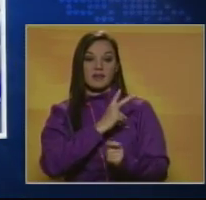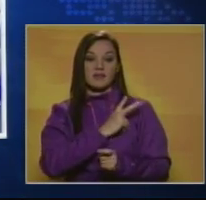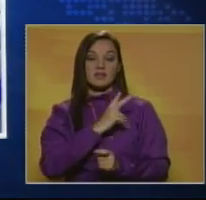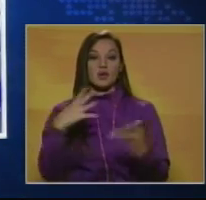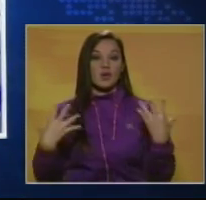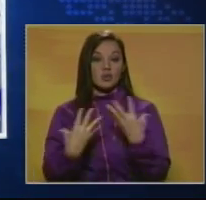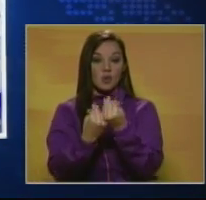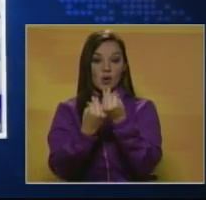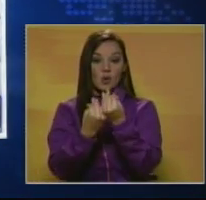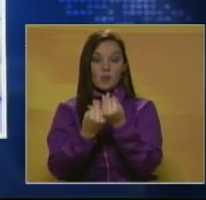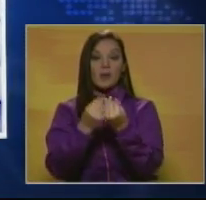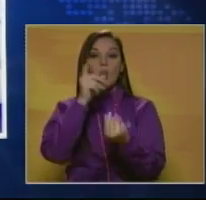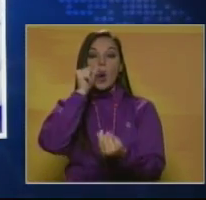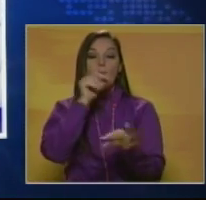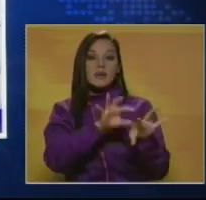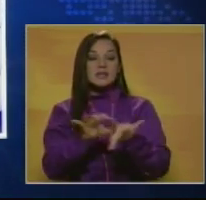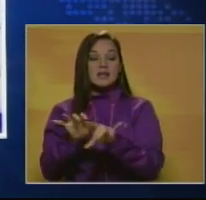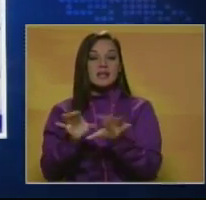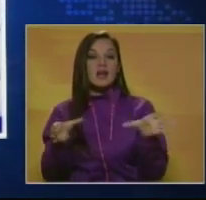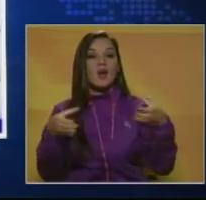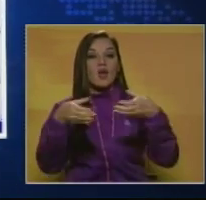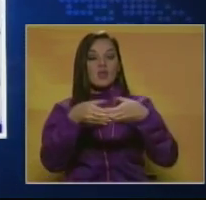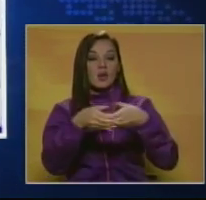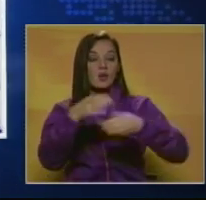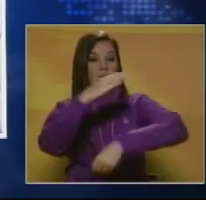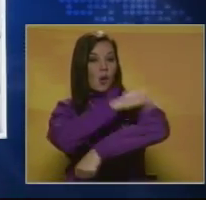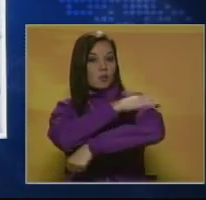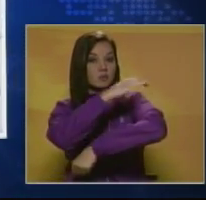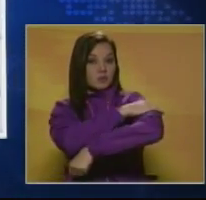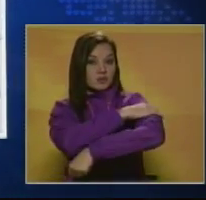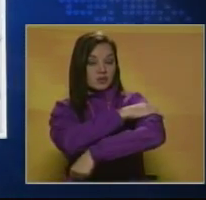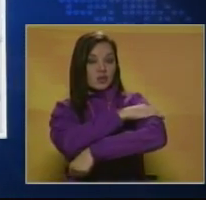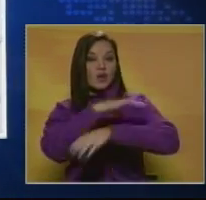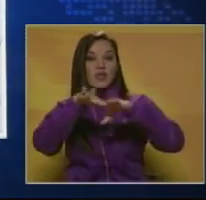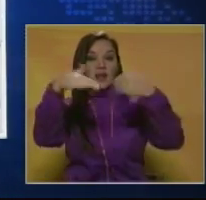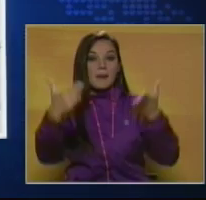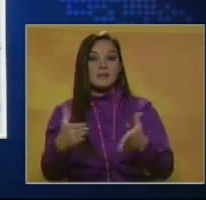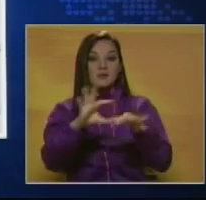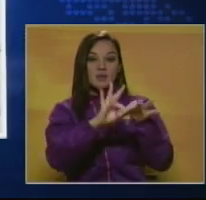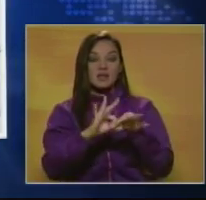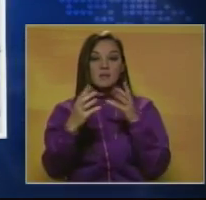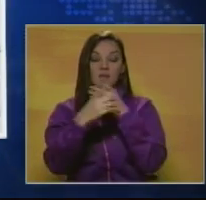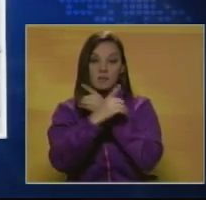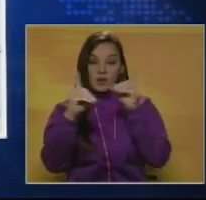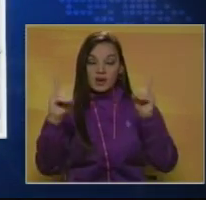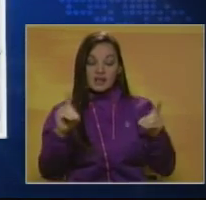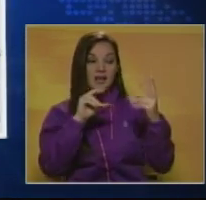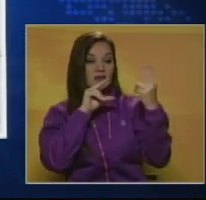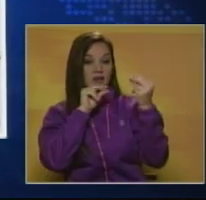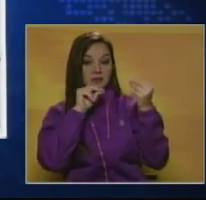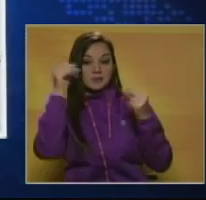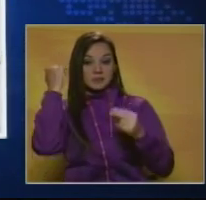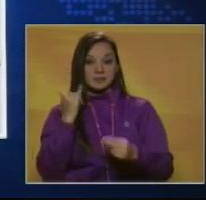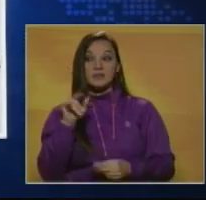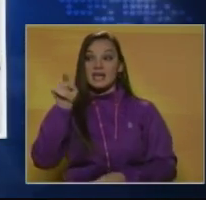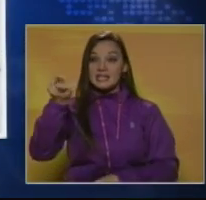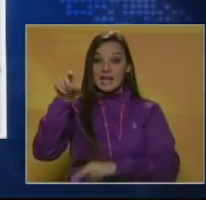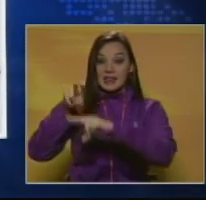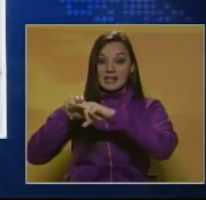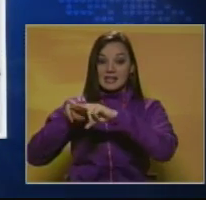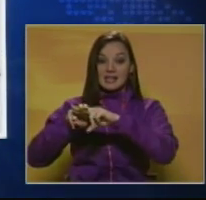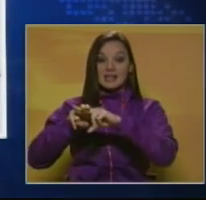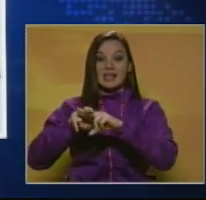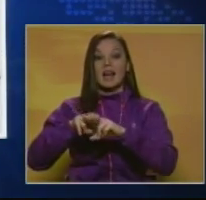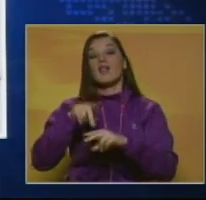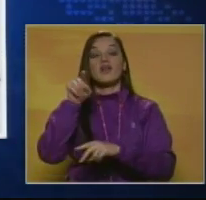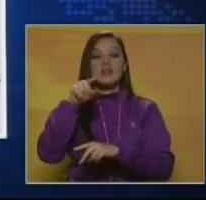Jesús Chuo Torrealba, secretario ejecutivo de la Mesa de la Unidad Democrática. Estará conversando con mi compañera Entrina Yepes. Ya está aquí en el estudio con